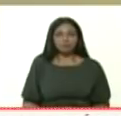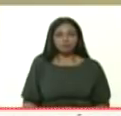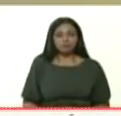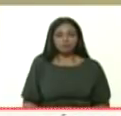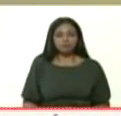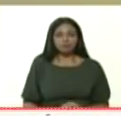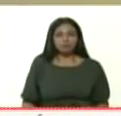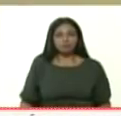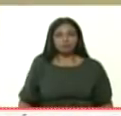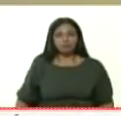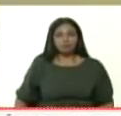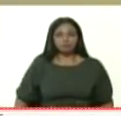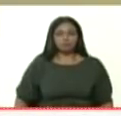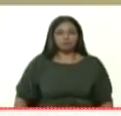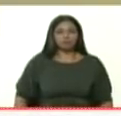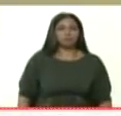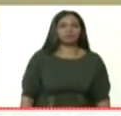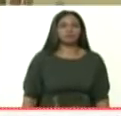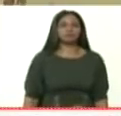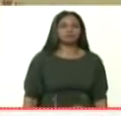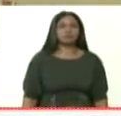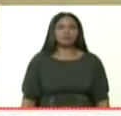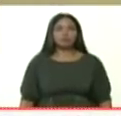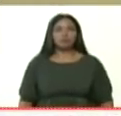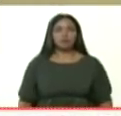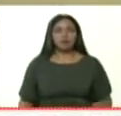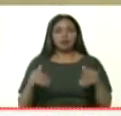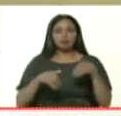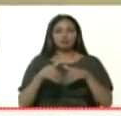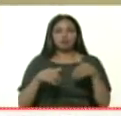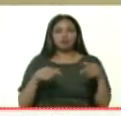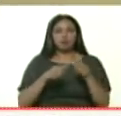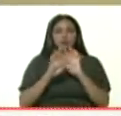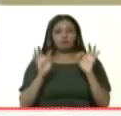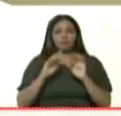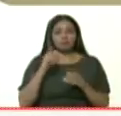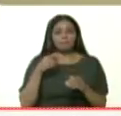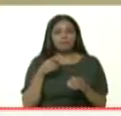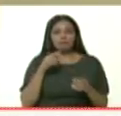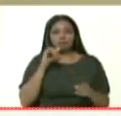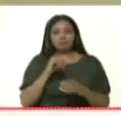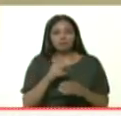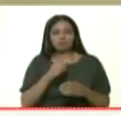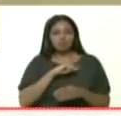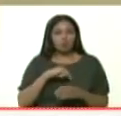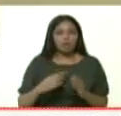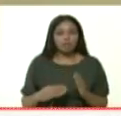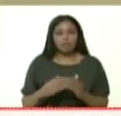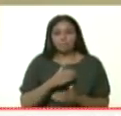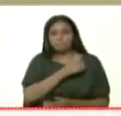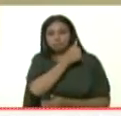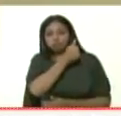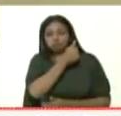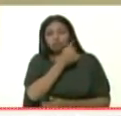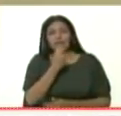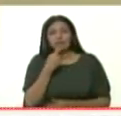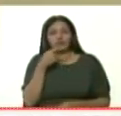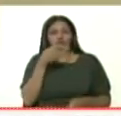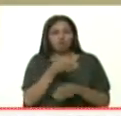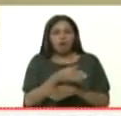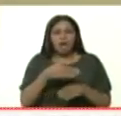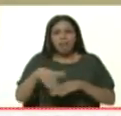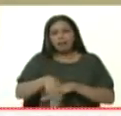¿ah? Cuando vinieron las elecciones en la dictadura, nuestra almirante en jefe humildemente salió a la